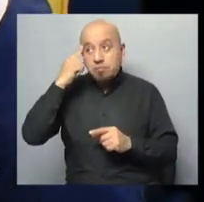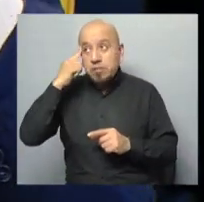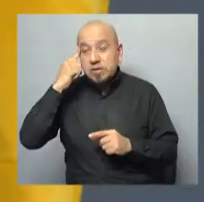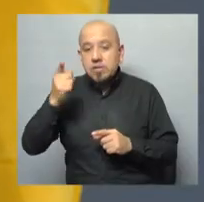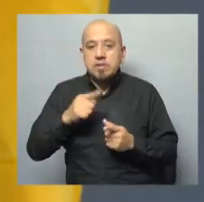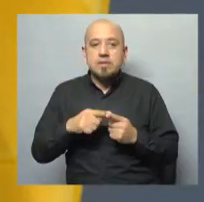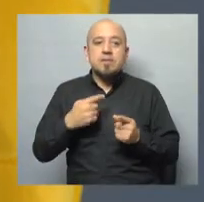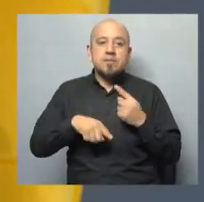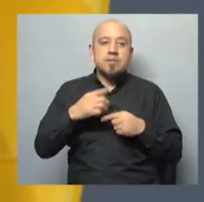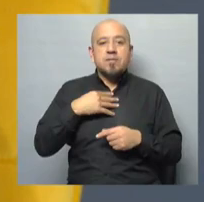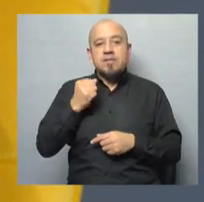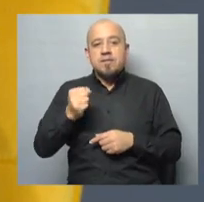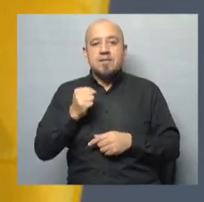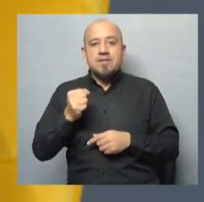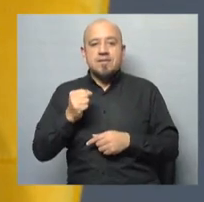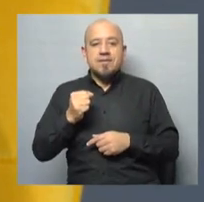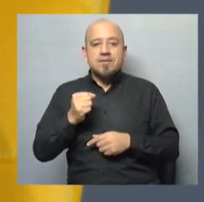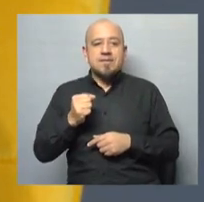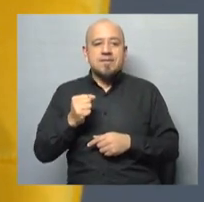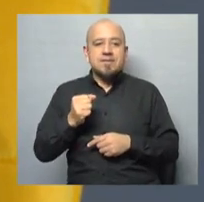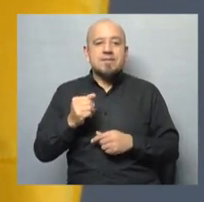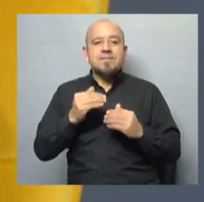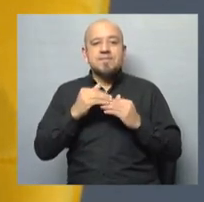prefiero bajar mejor